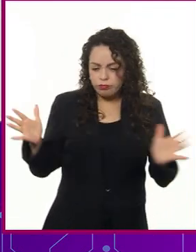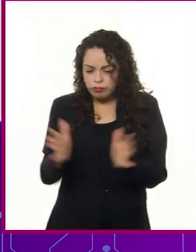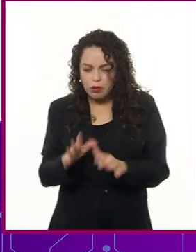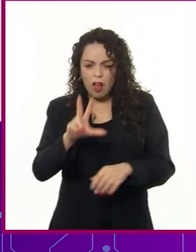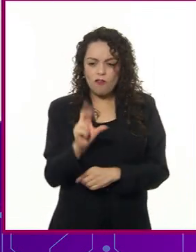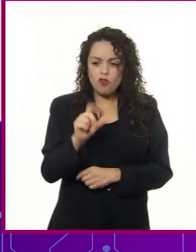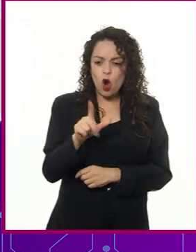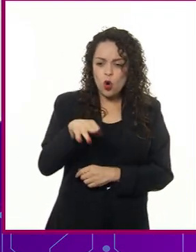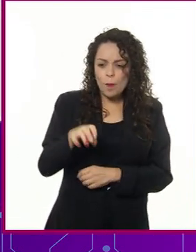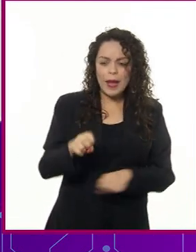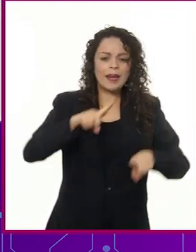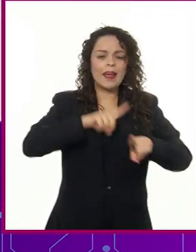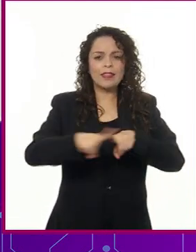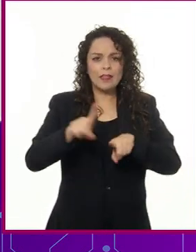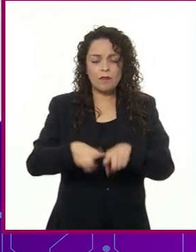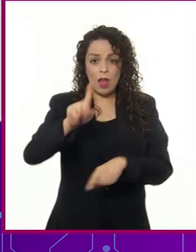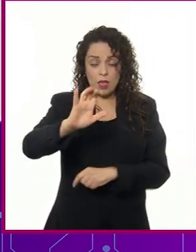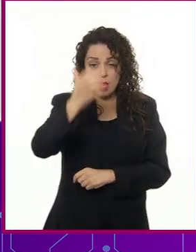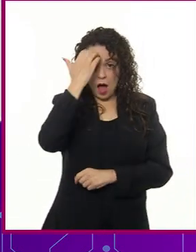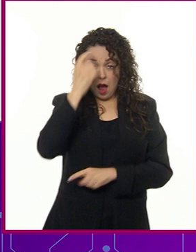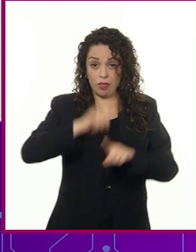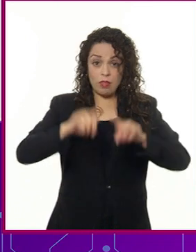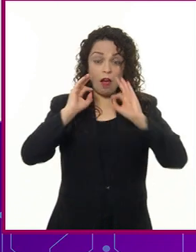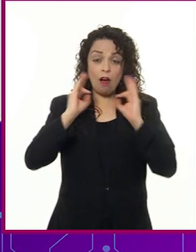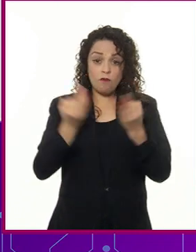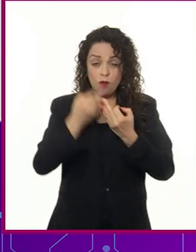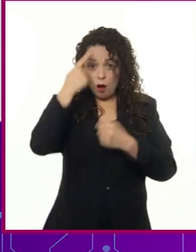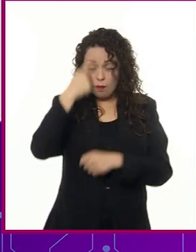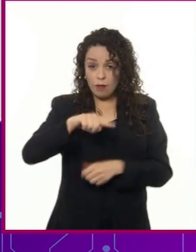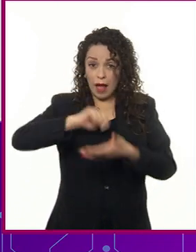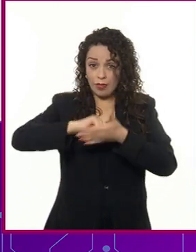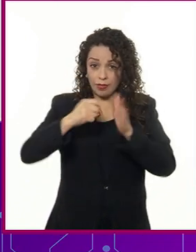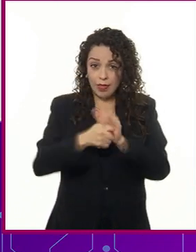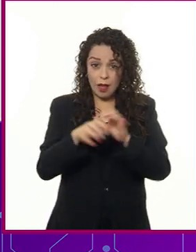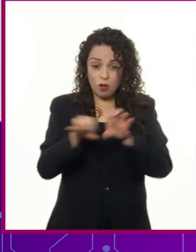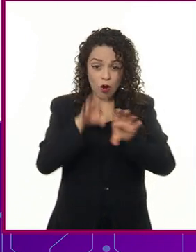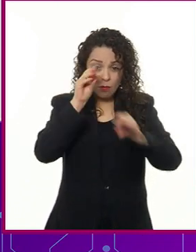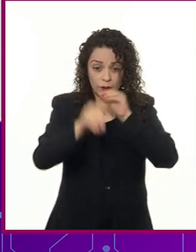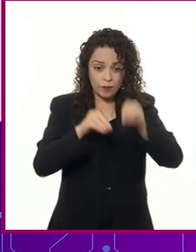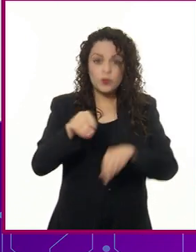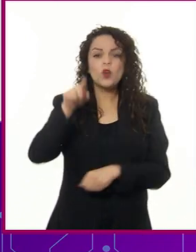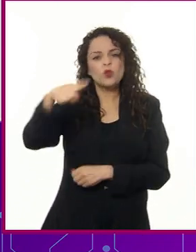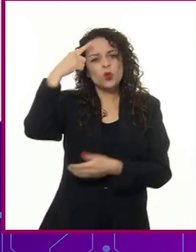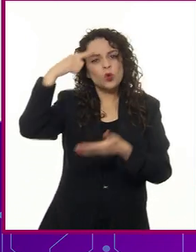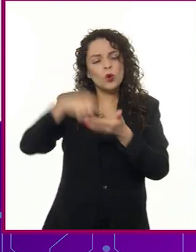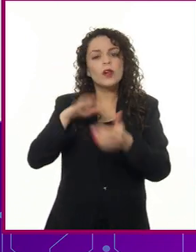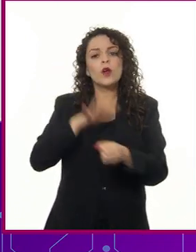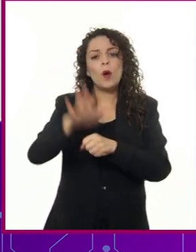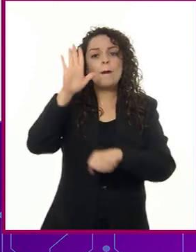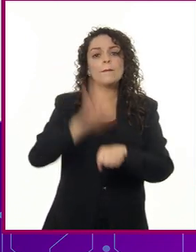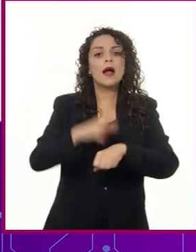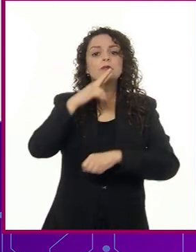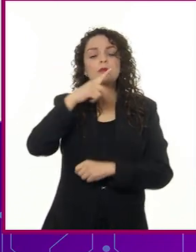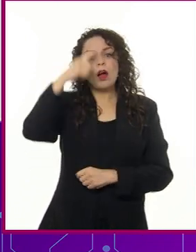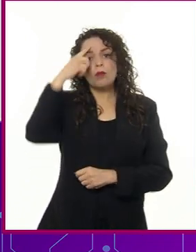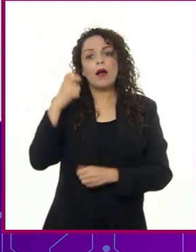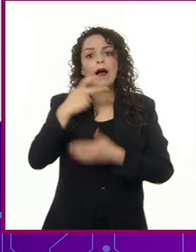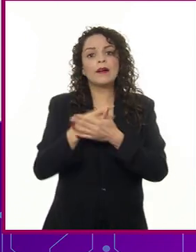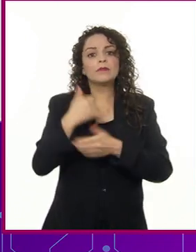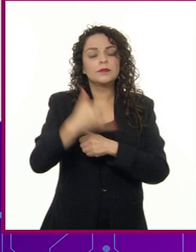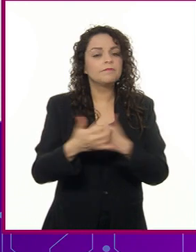Ahora que ya conoces las diferentes formas de representación técnica, ¿cuál consideras que sea la mejor para representar tu proyecto de